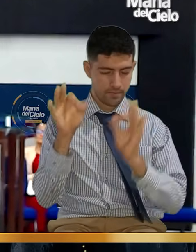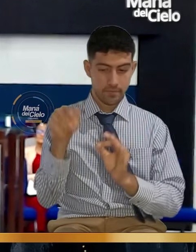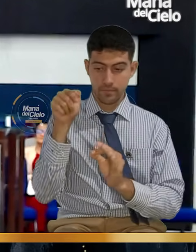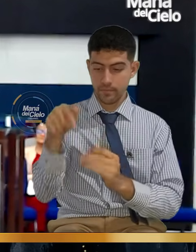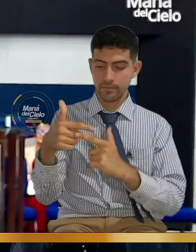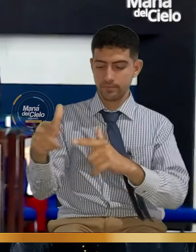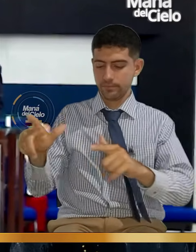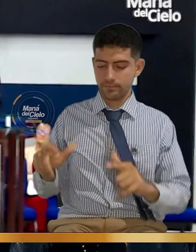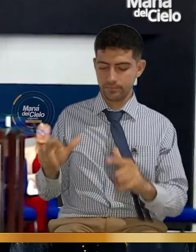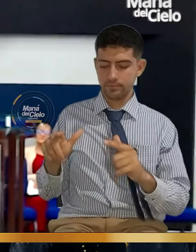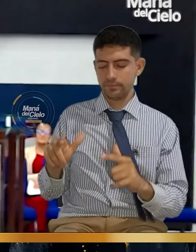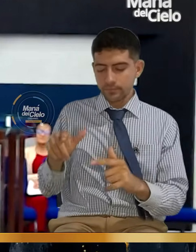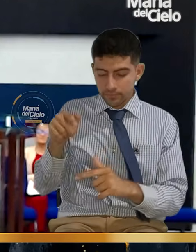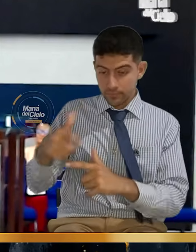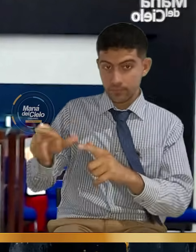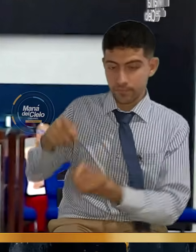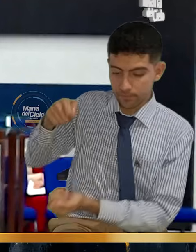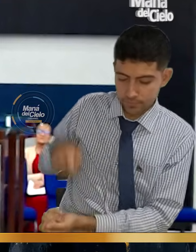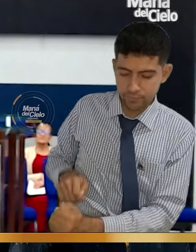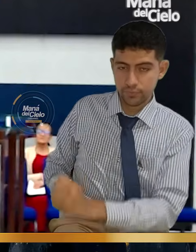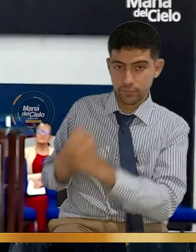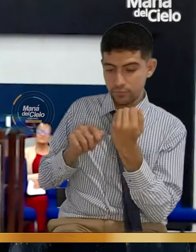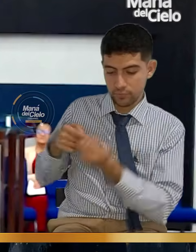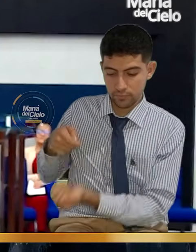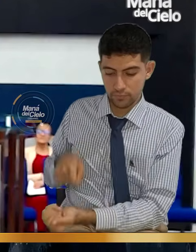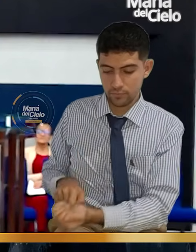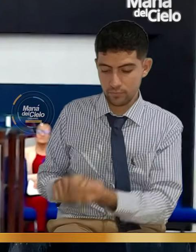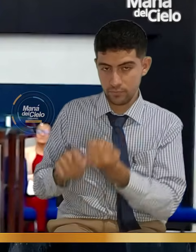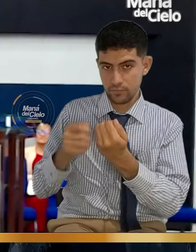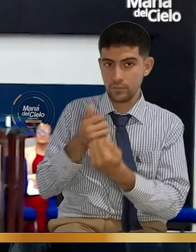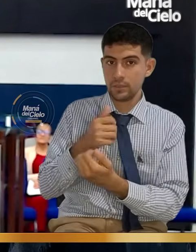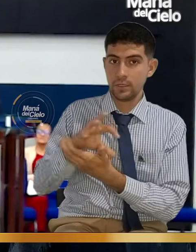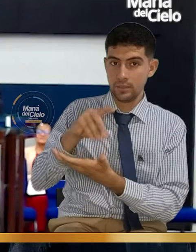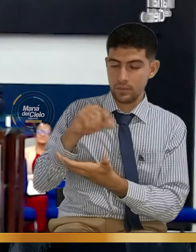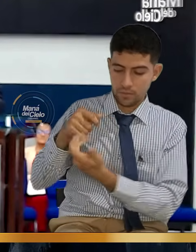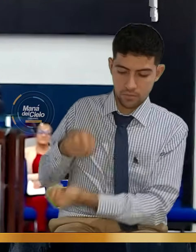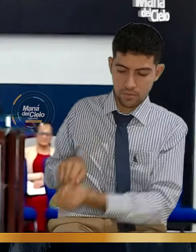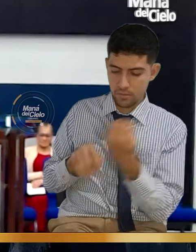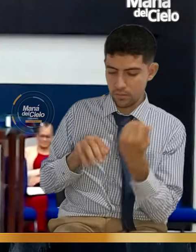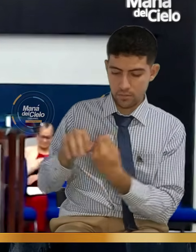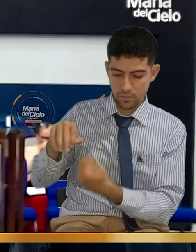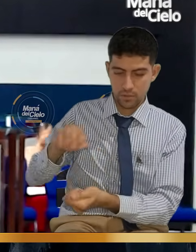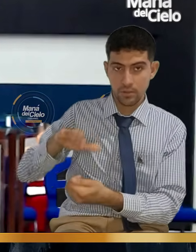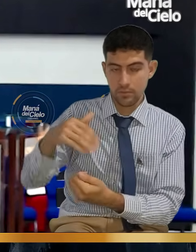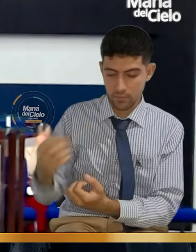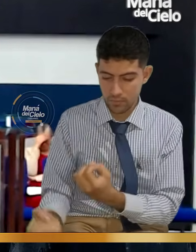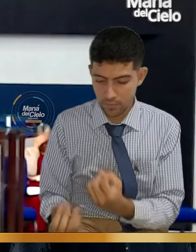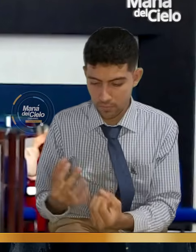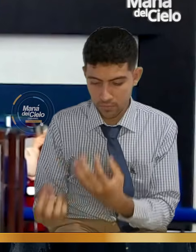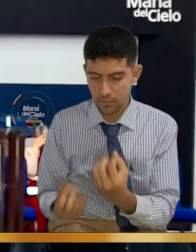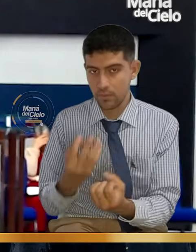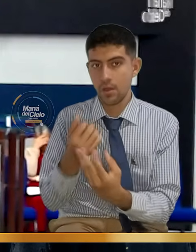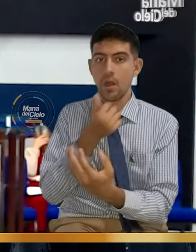Isaac ya consiguió mujer, se llamaba Rebeca, también era estéril. Y el ángel le dijo, Rebeca, vas a dar a luz un